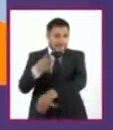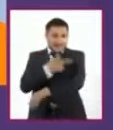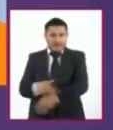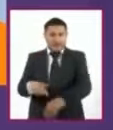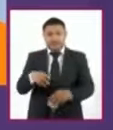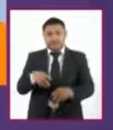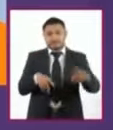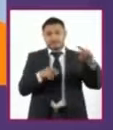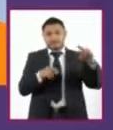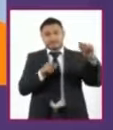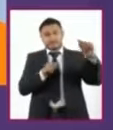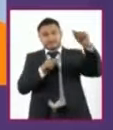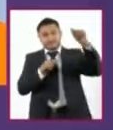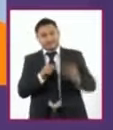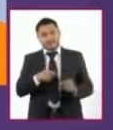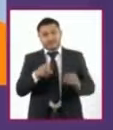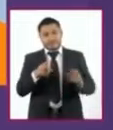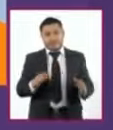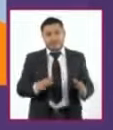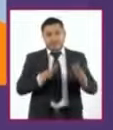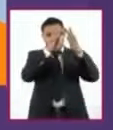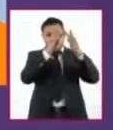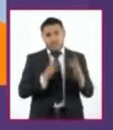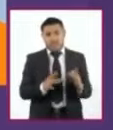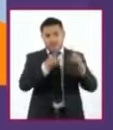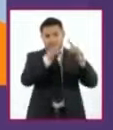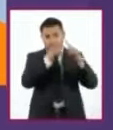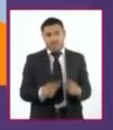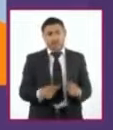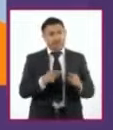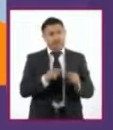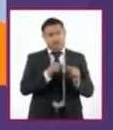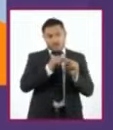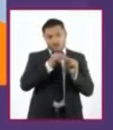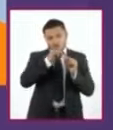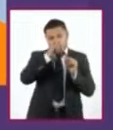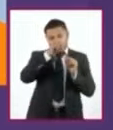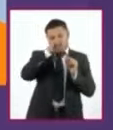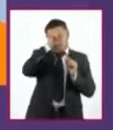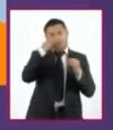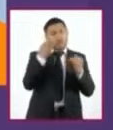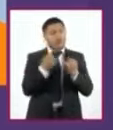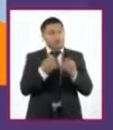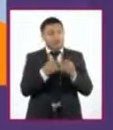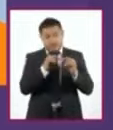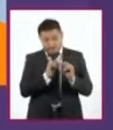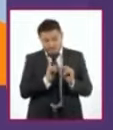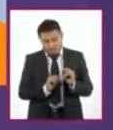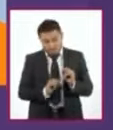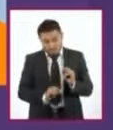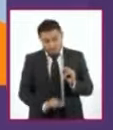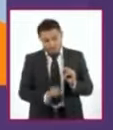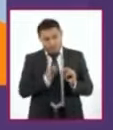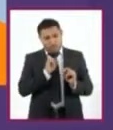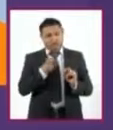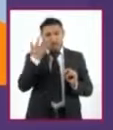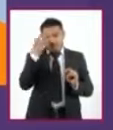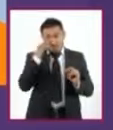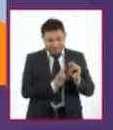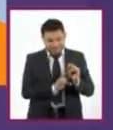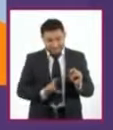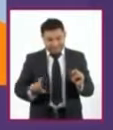seleccionen el pino que sobresale y midamos su altura, así como el tamaño de su reflejo, partiendo del eje de